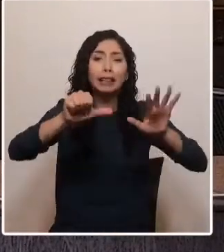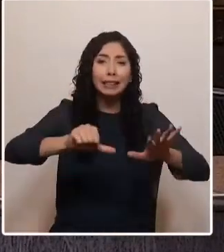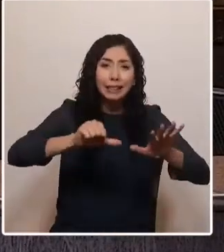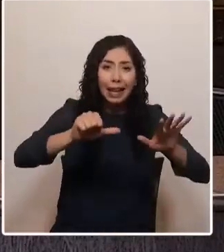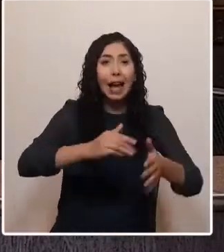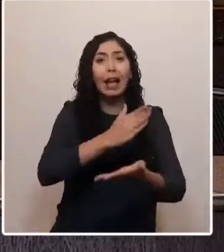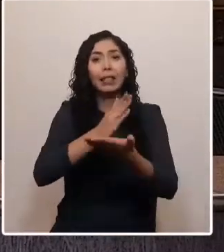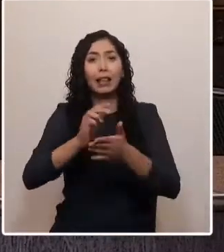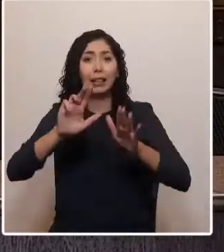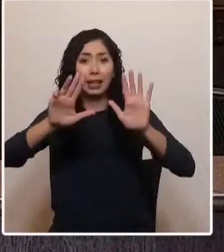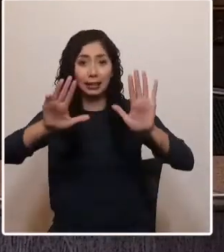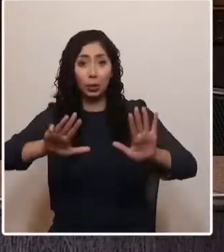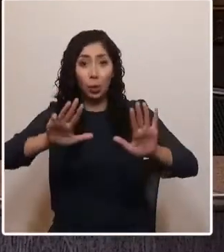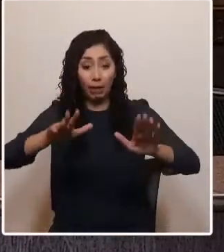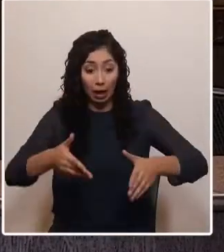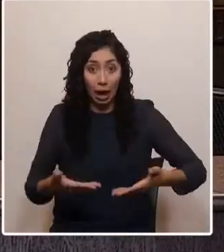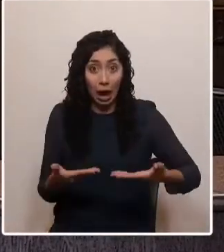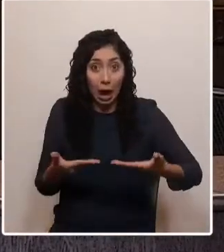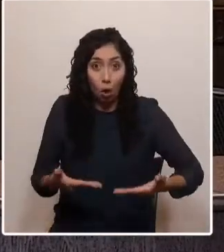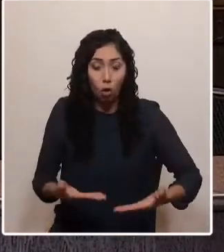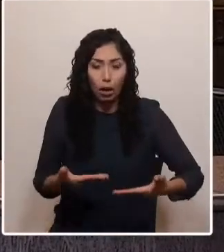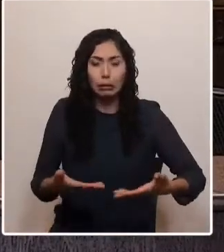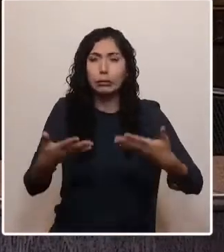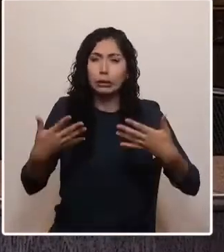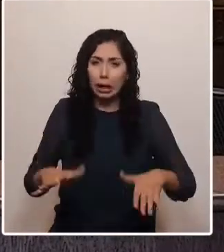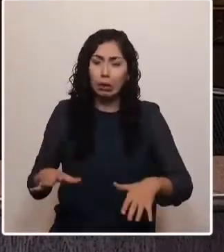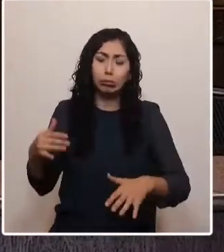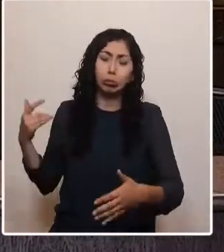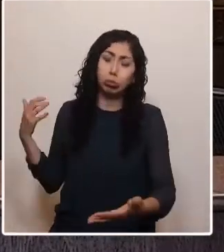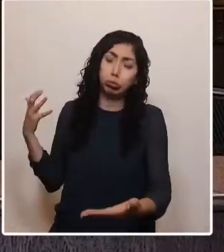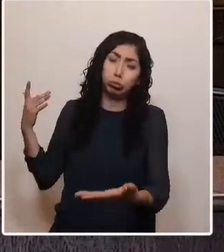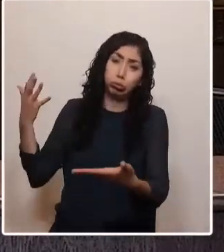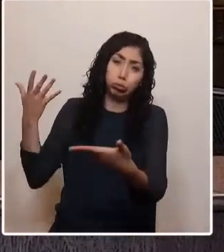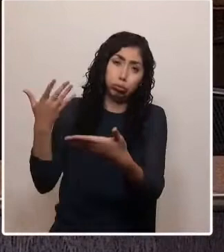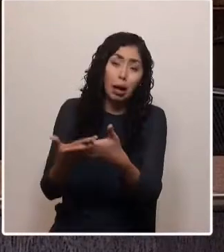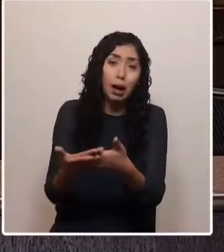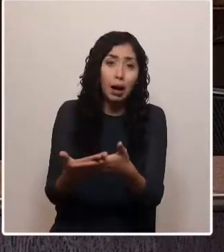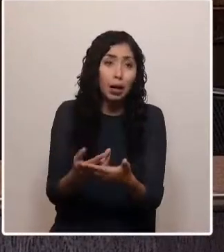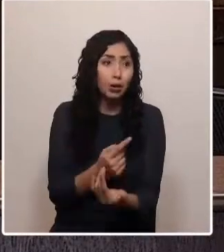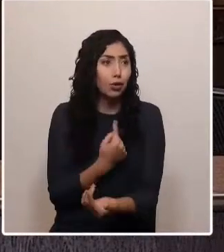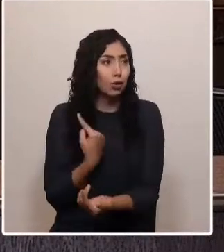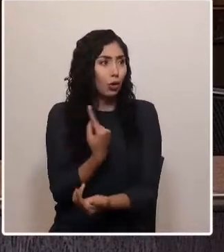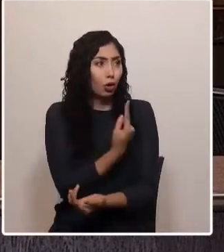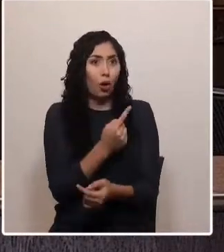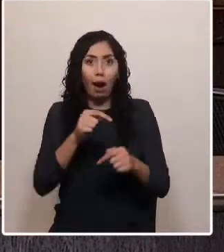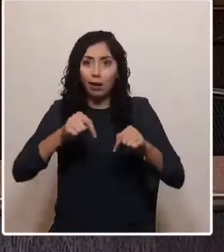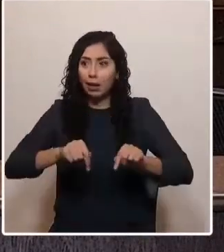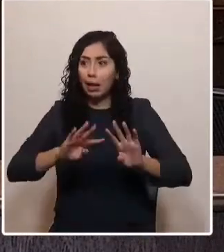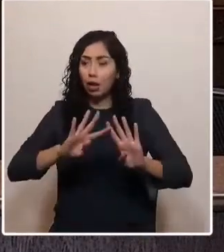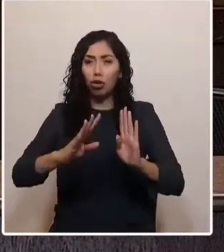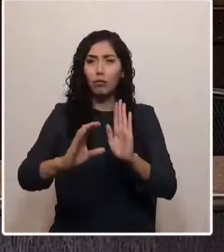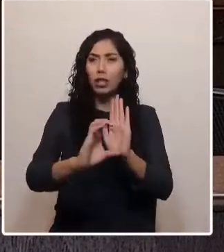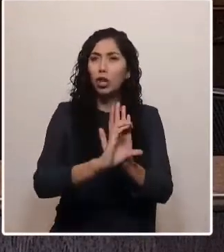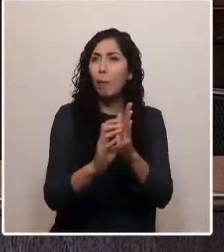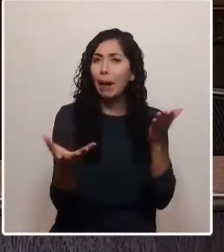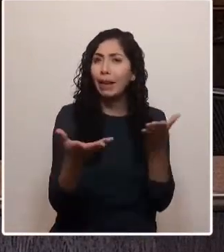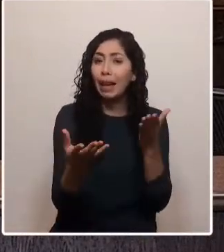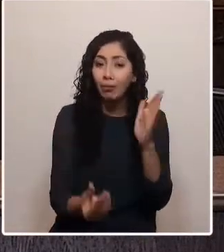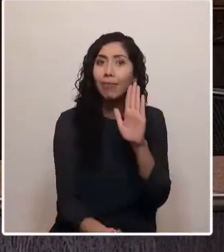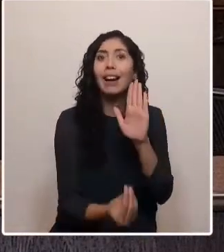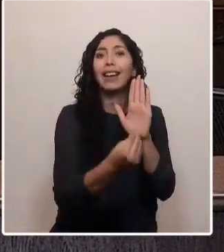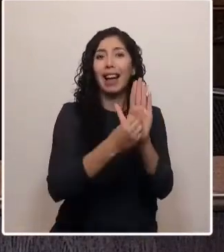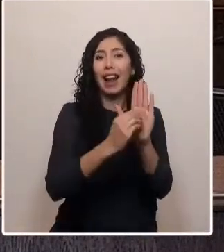siglo XXI, y luego de un largo y pedregoso camino recorrido, estamos en esta convención para consagrar